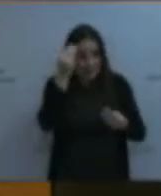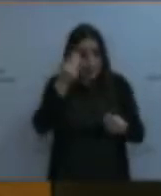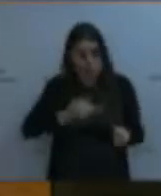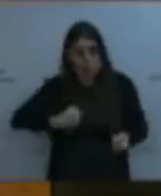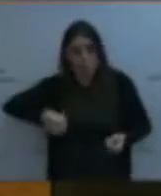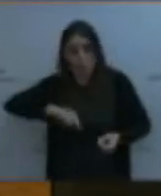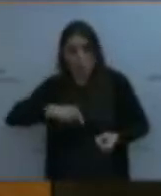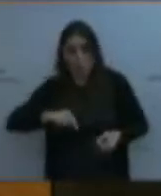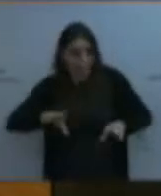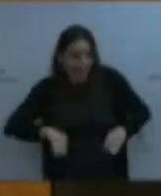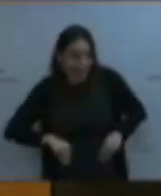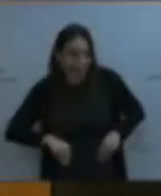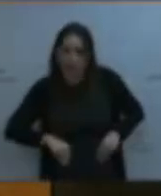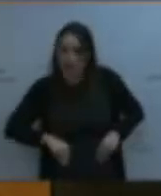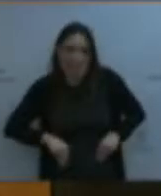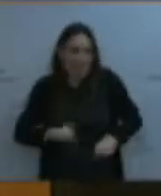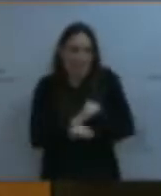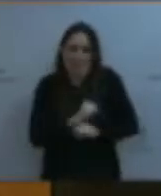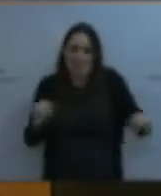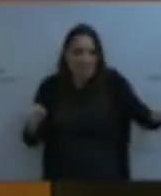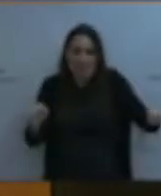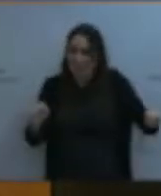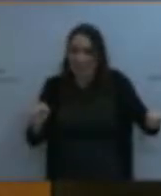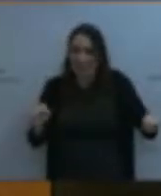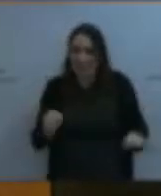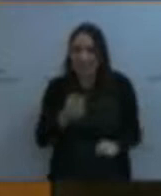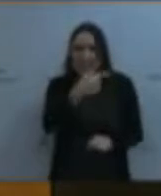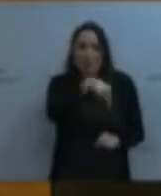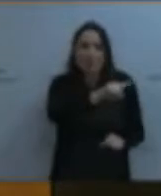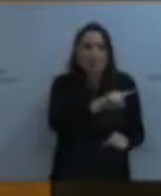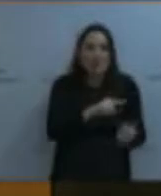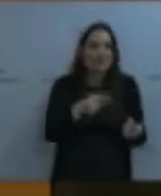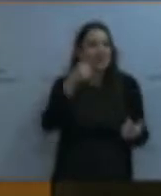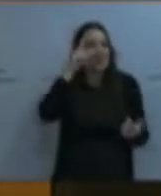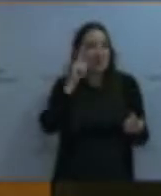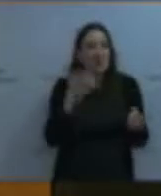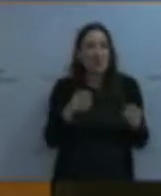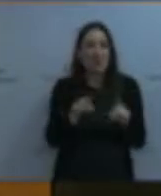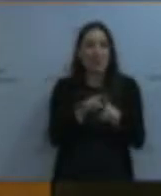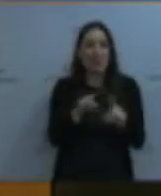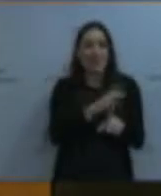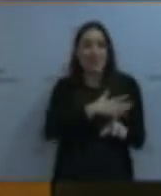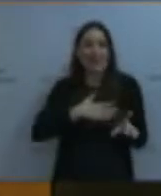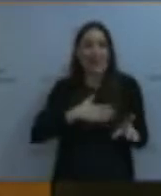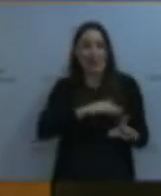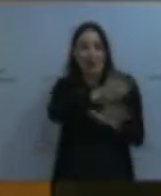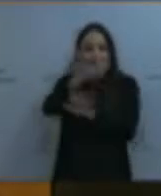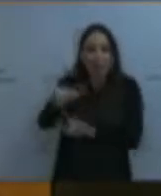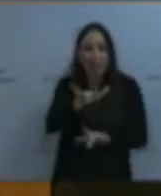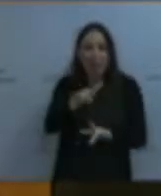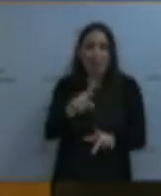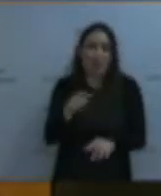a creer, realmente llévenlo claro. No sé si son ustedes los astres pícaros o el emperador, pero la trampa está más que a la